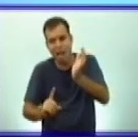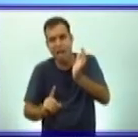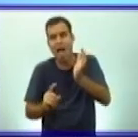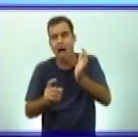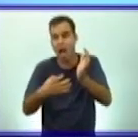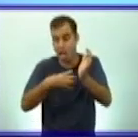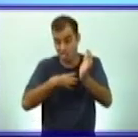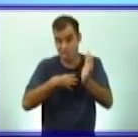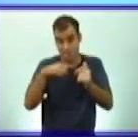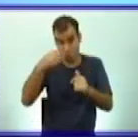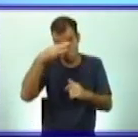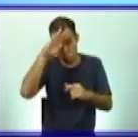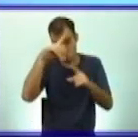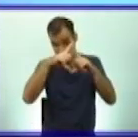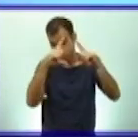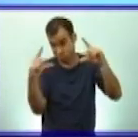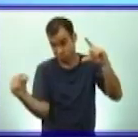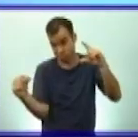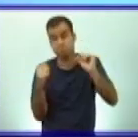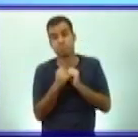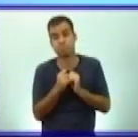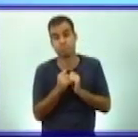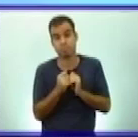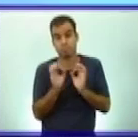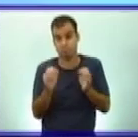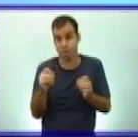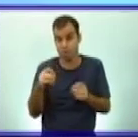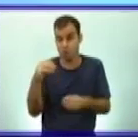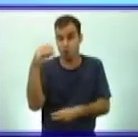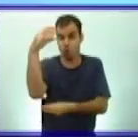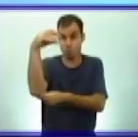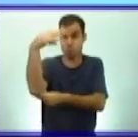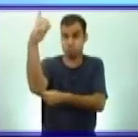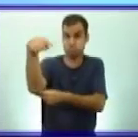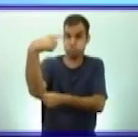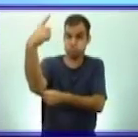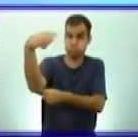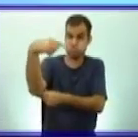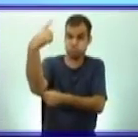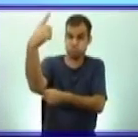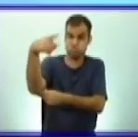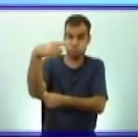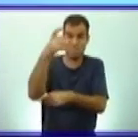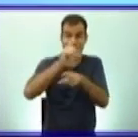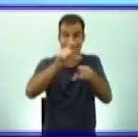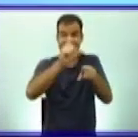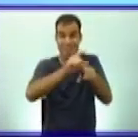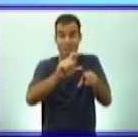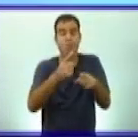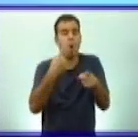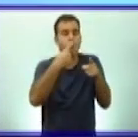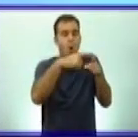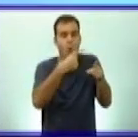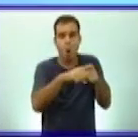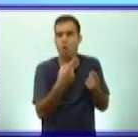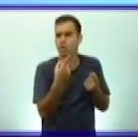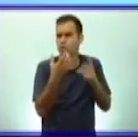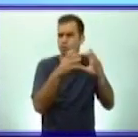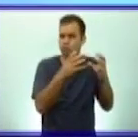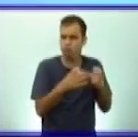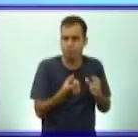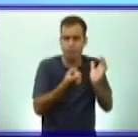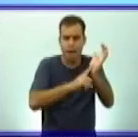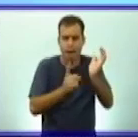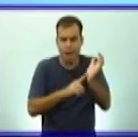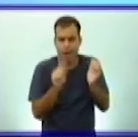nosotros tenemos en nuestro territorio, desde los parques eólicos hasta el empleo del biogás u otras formas de energía que nos han